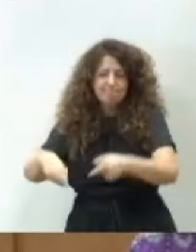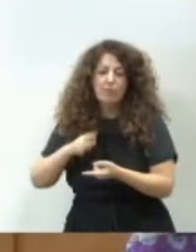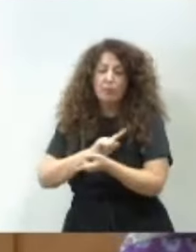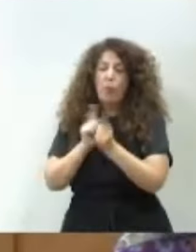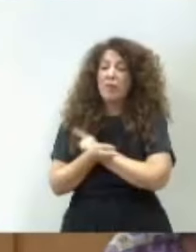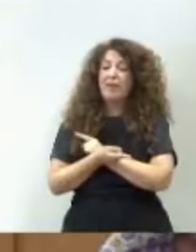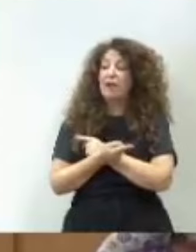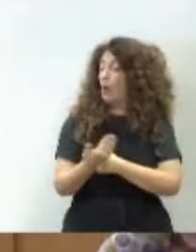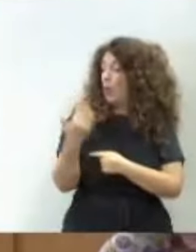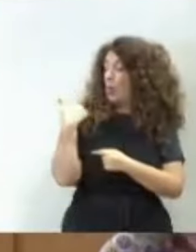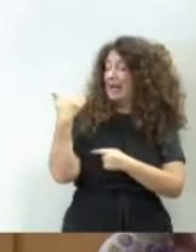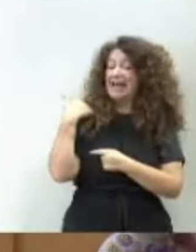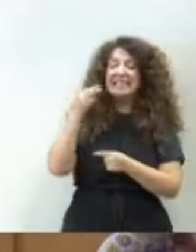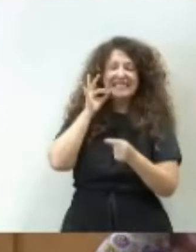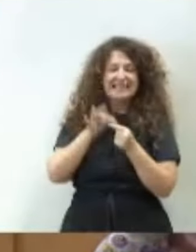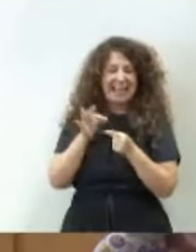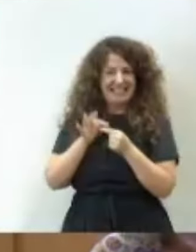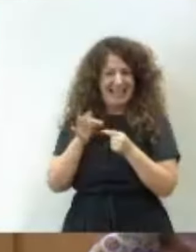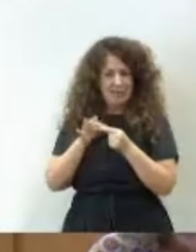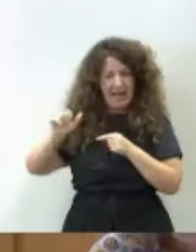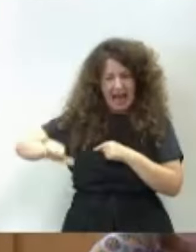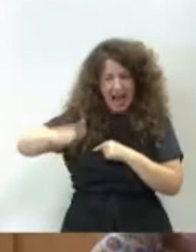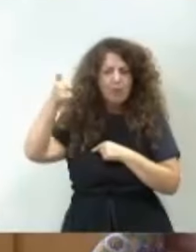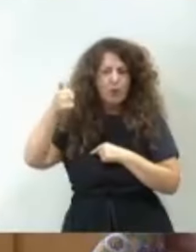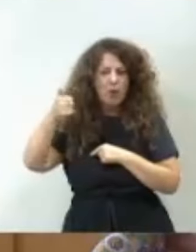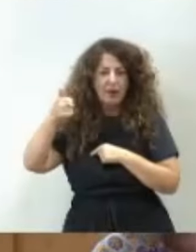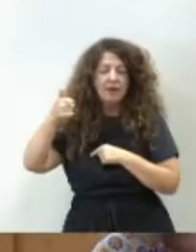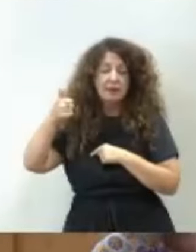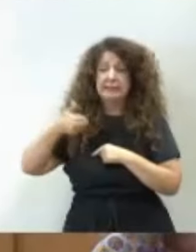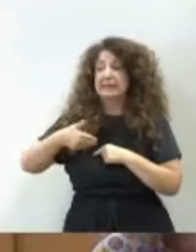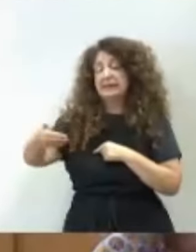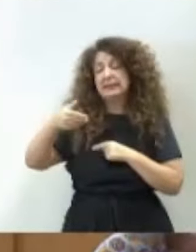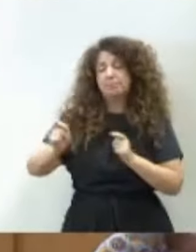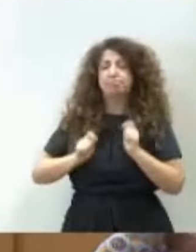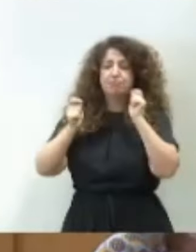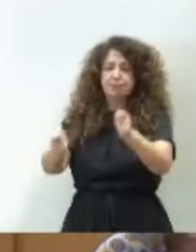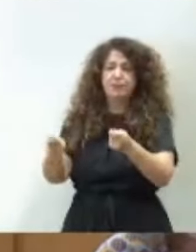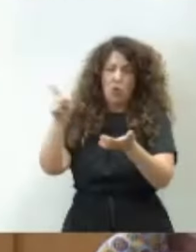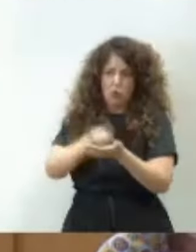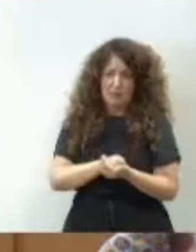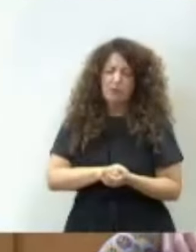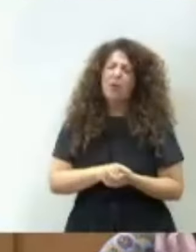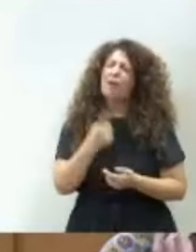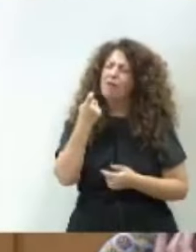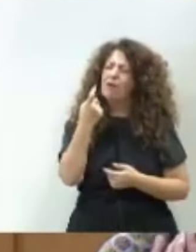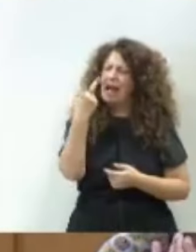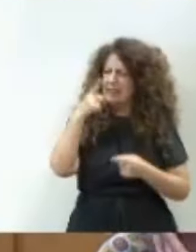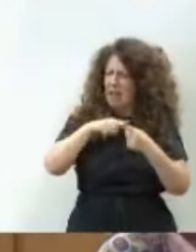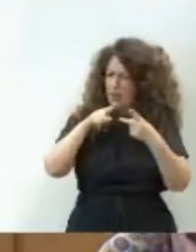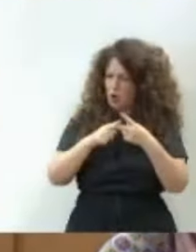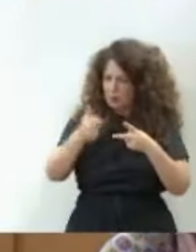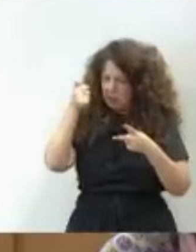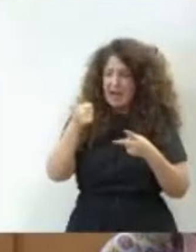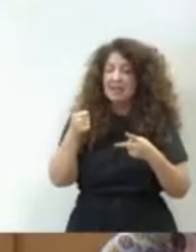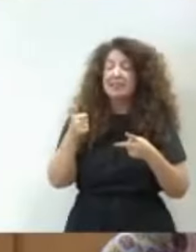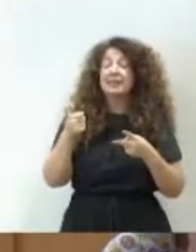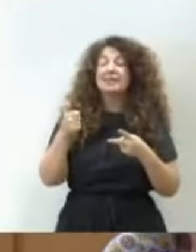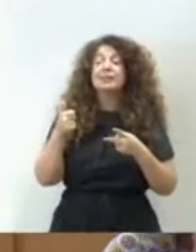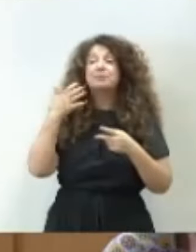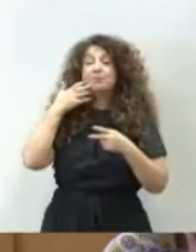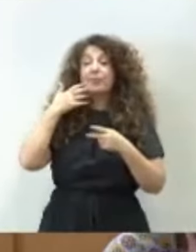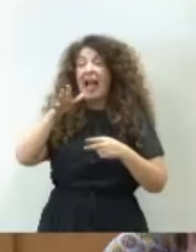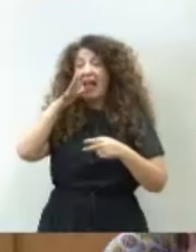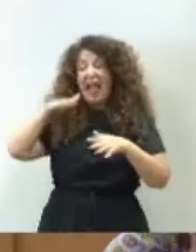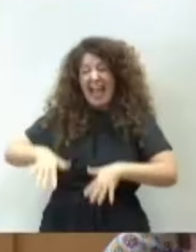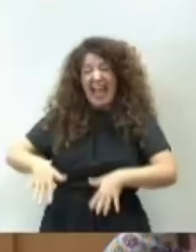septiembre y está ya en vías de adjudicación. Pero quedan dos cuestiones más: la de la protección frente a